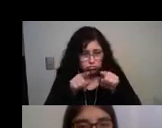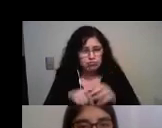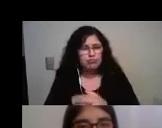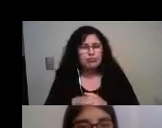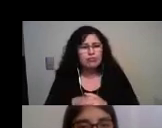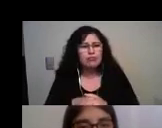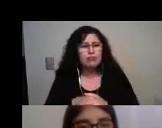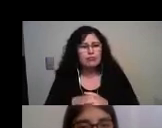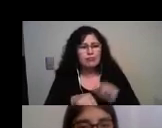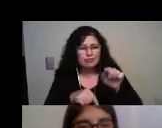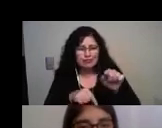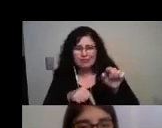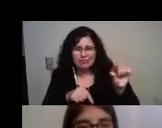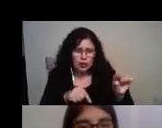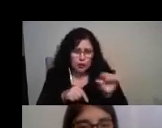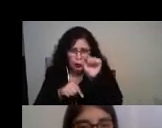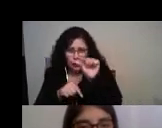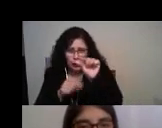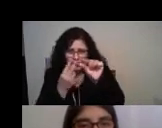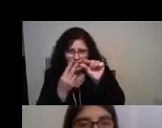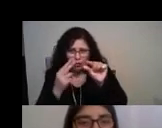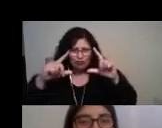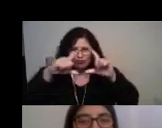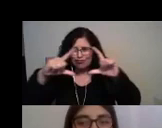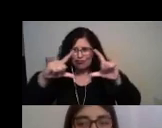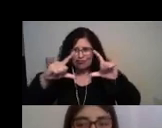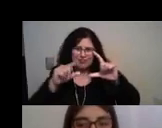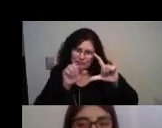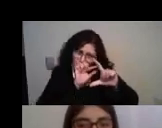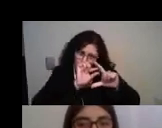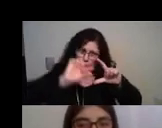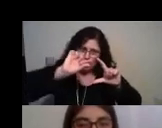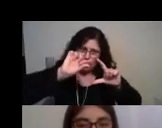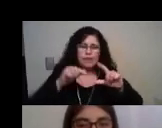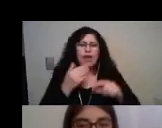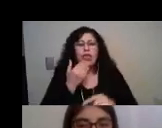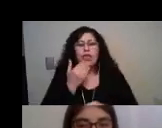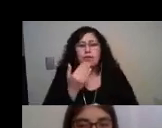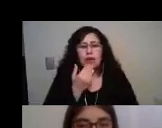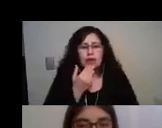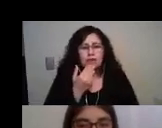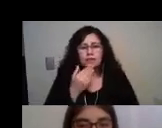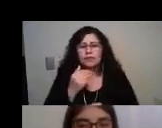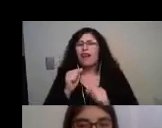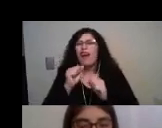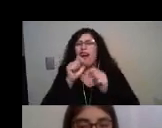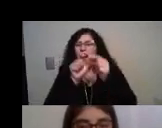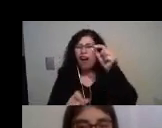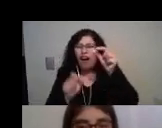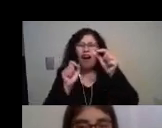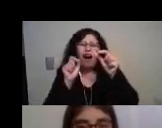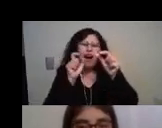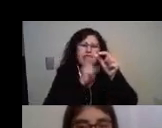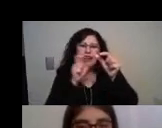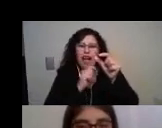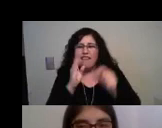en esta imagen, ¿ya? ¿De acuerdo? Y está representada por la arteria basilar, ¿cierto? Que está conformada por la